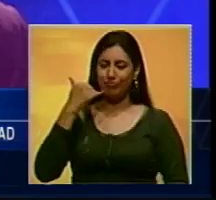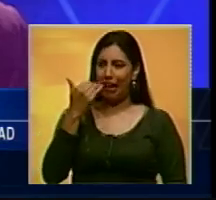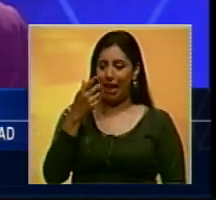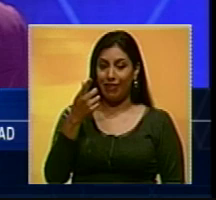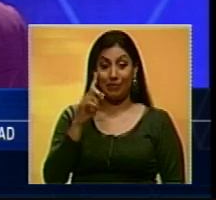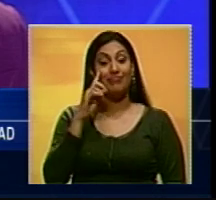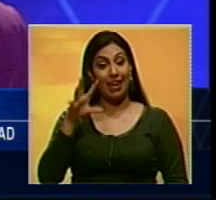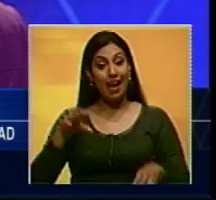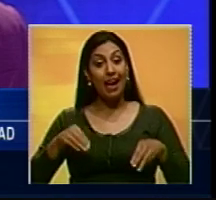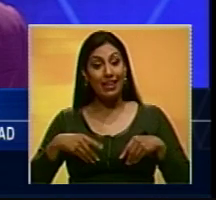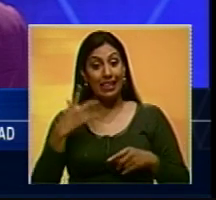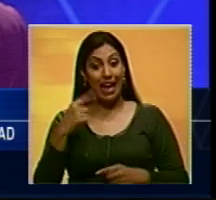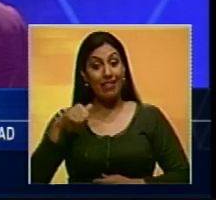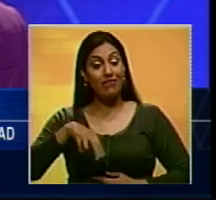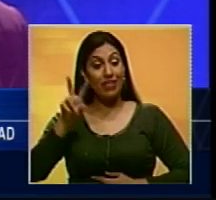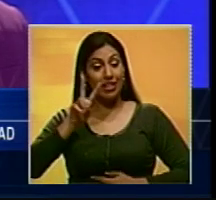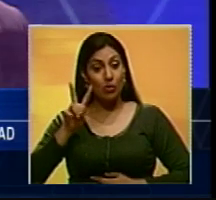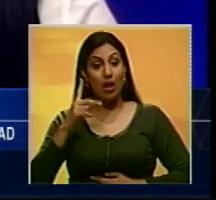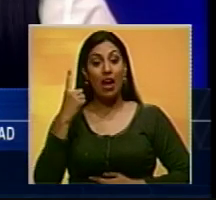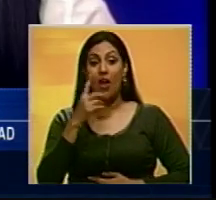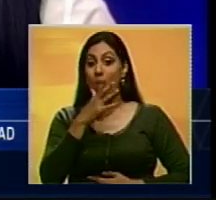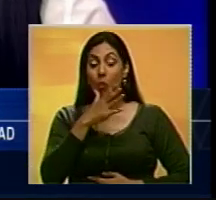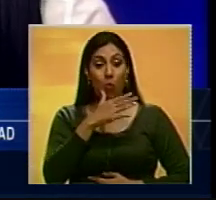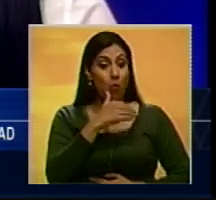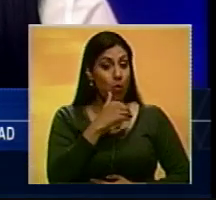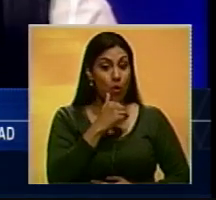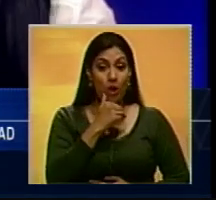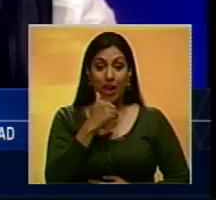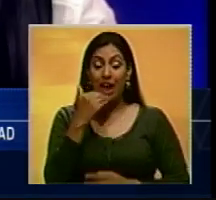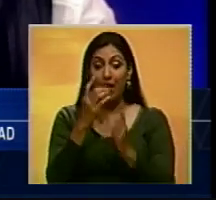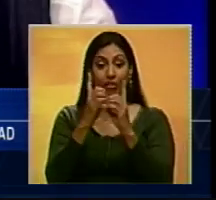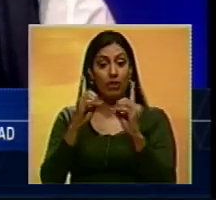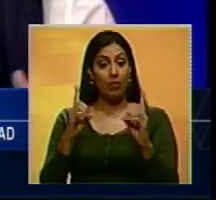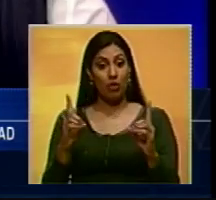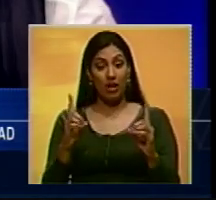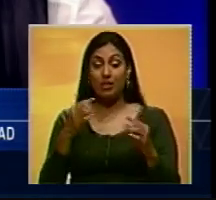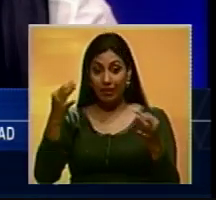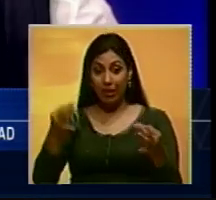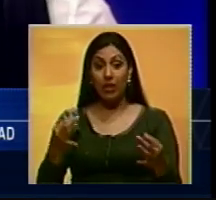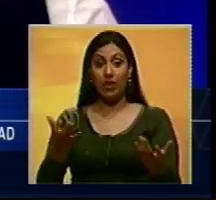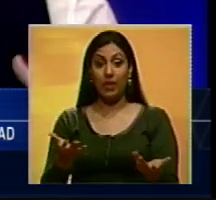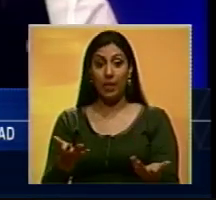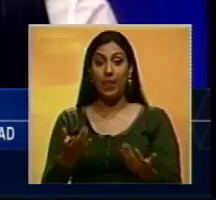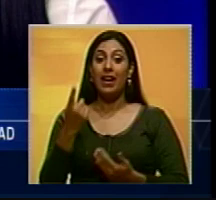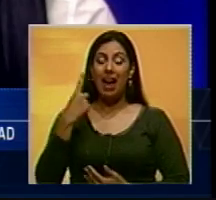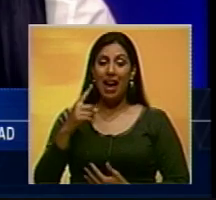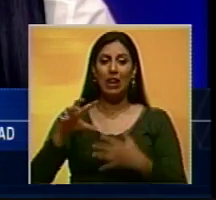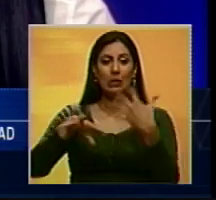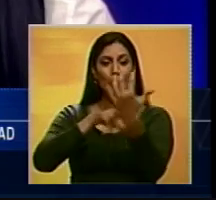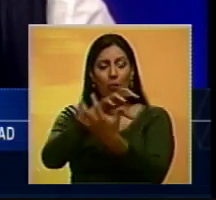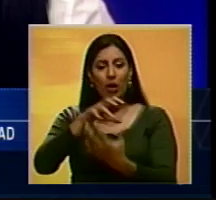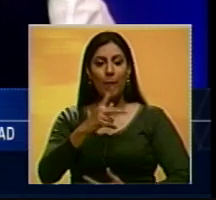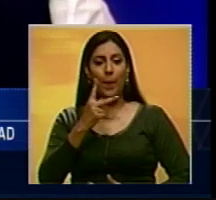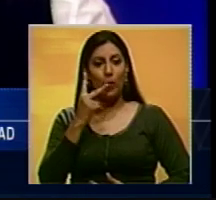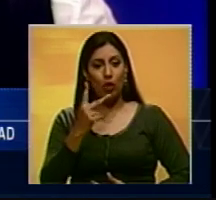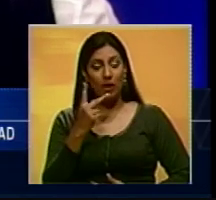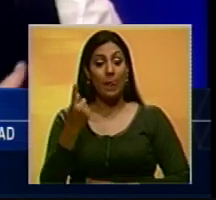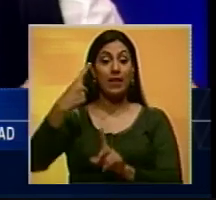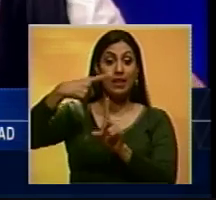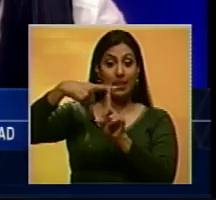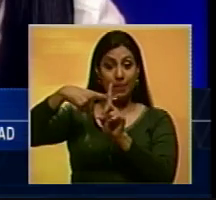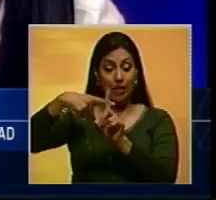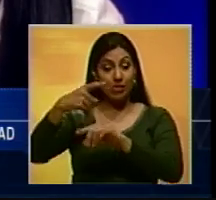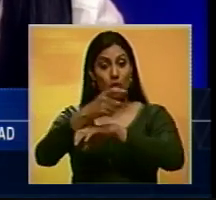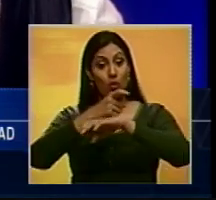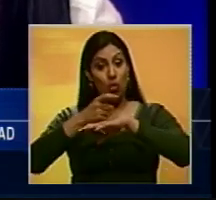que el reconocimiento de que en Venezuela no existe democracia. Esa es la realidad, y que existe un conflicto político y que además